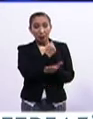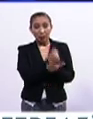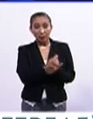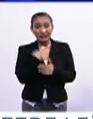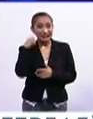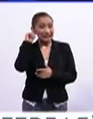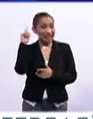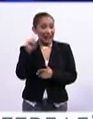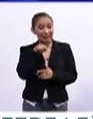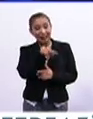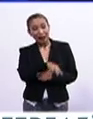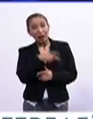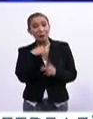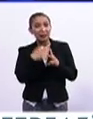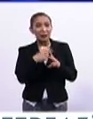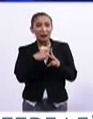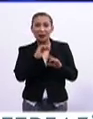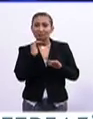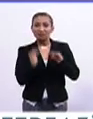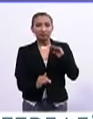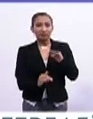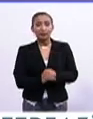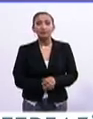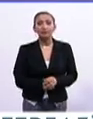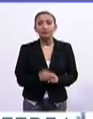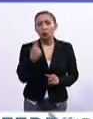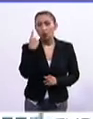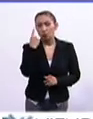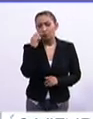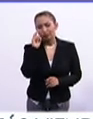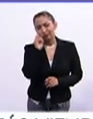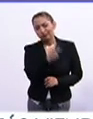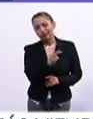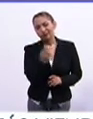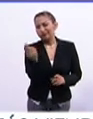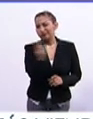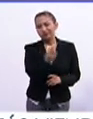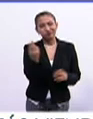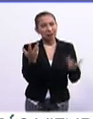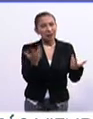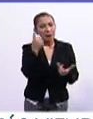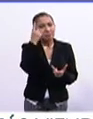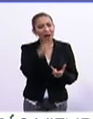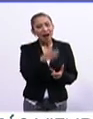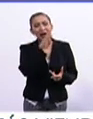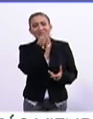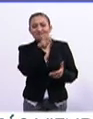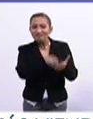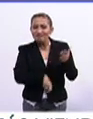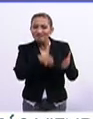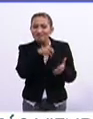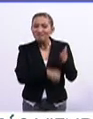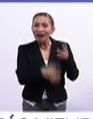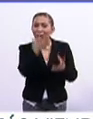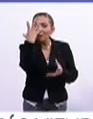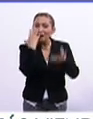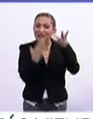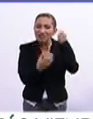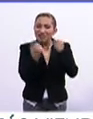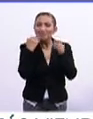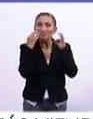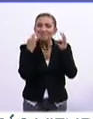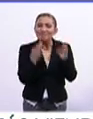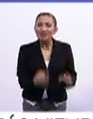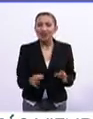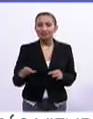y Zacatecas lo hicieron en matemáticas. Una de las cosas que hay que hacer para que se mejore el aprendizaje